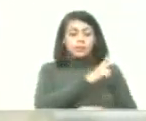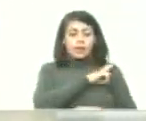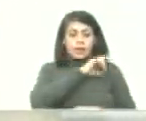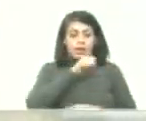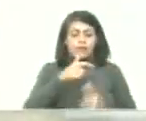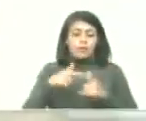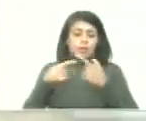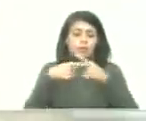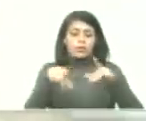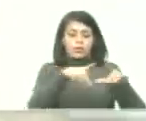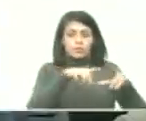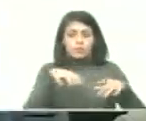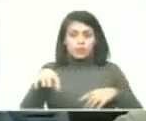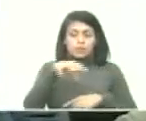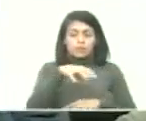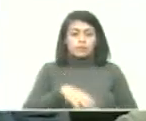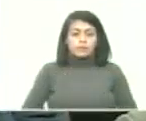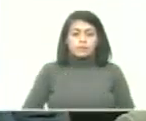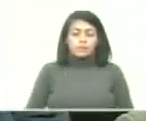de otros países.